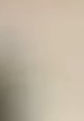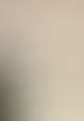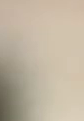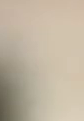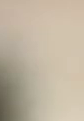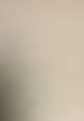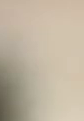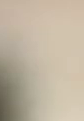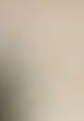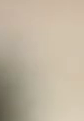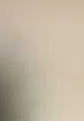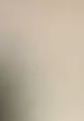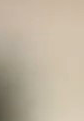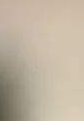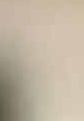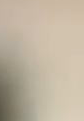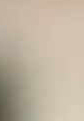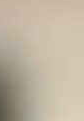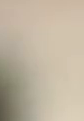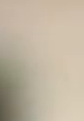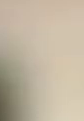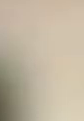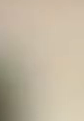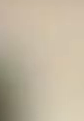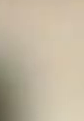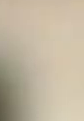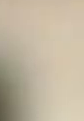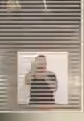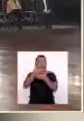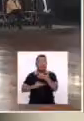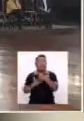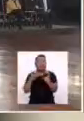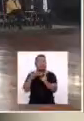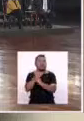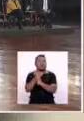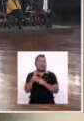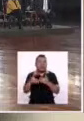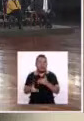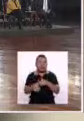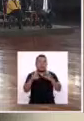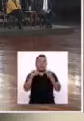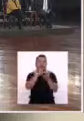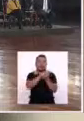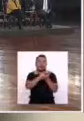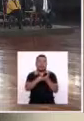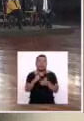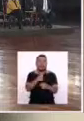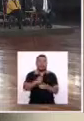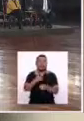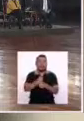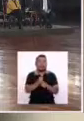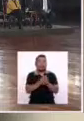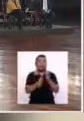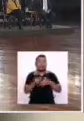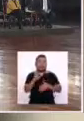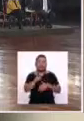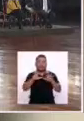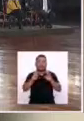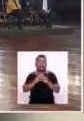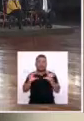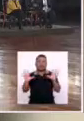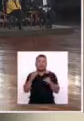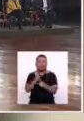de pasar a referéndum, pero el referéndum lo van a perder el Congreso, porque la gente no quiere a